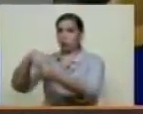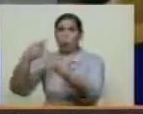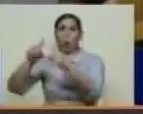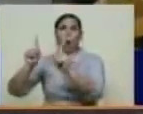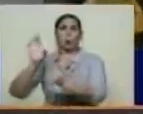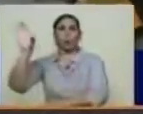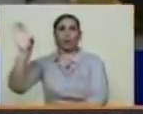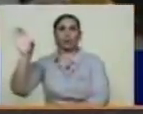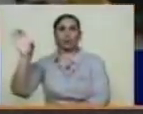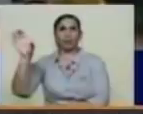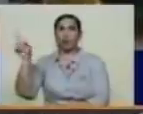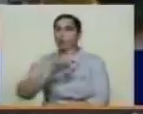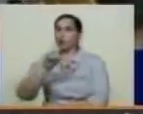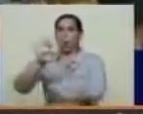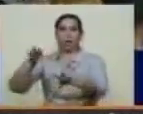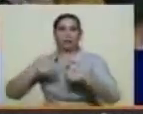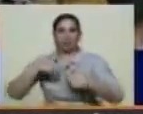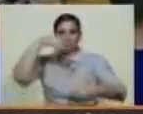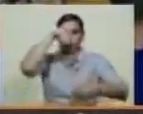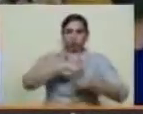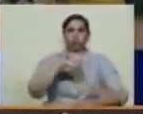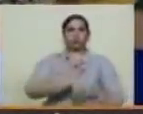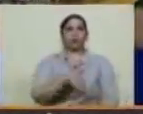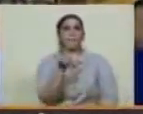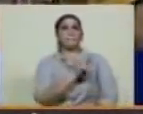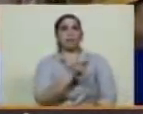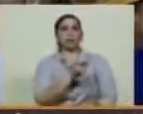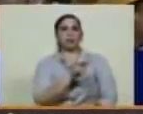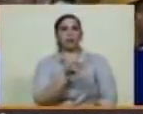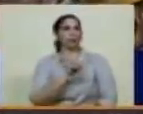que nadie se meta en los asuntos internos de Venezuela.